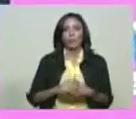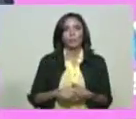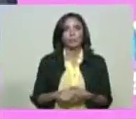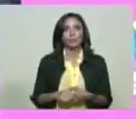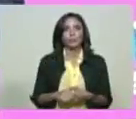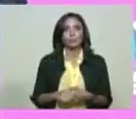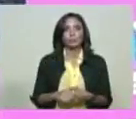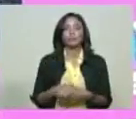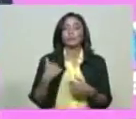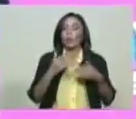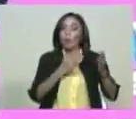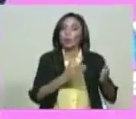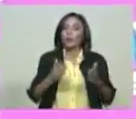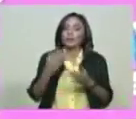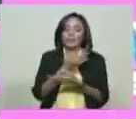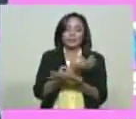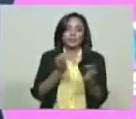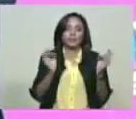organizarse